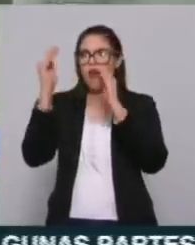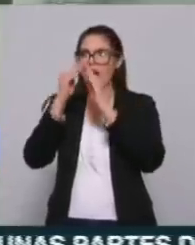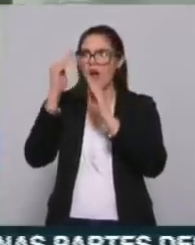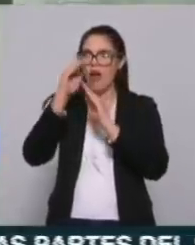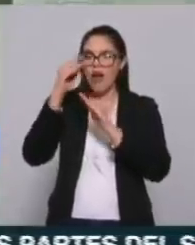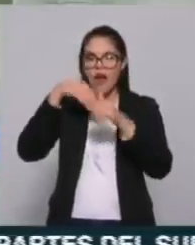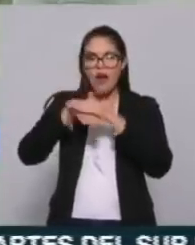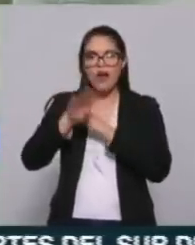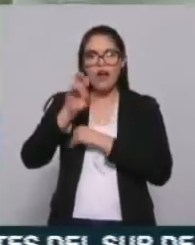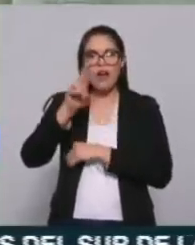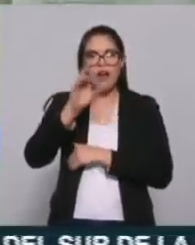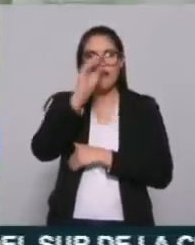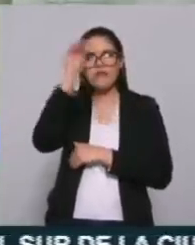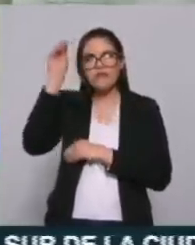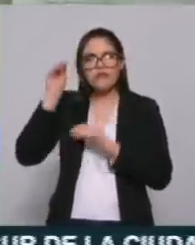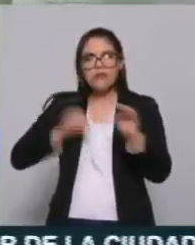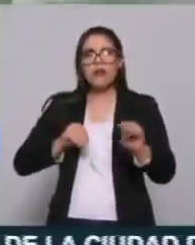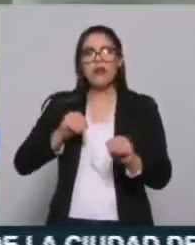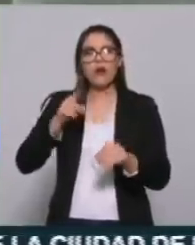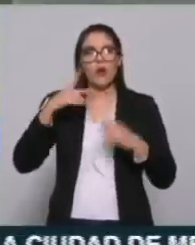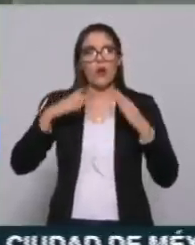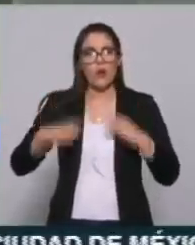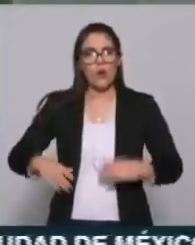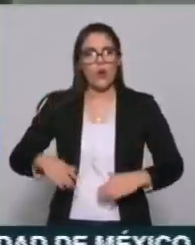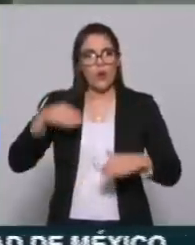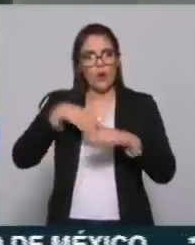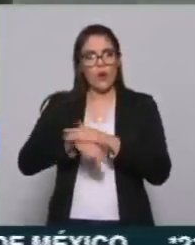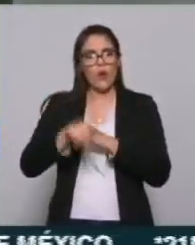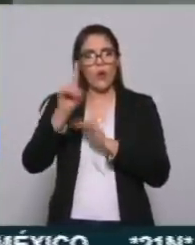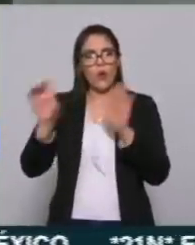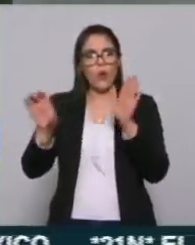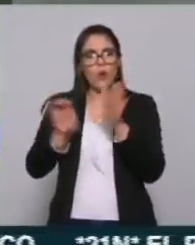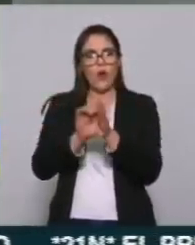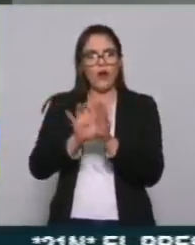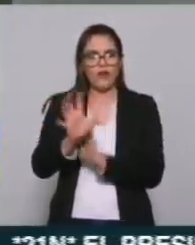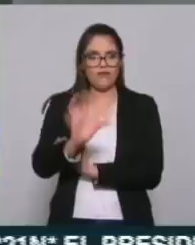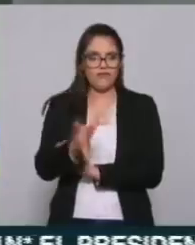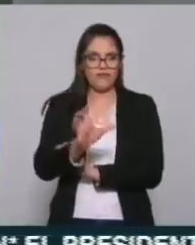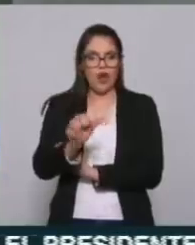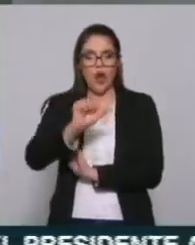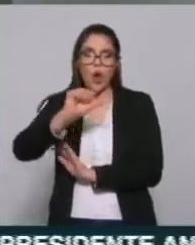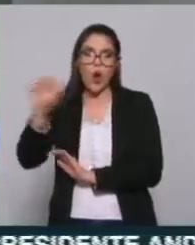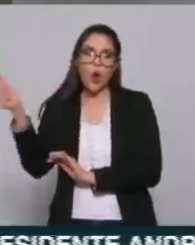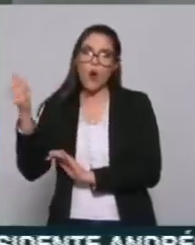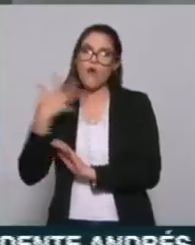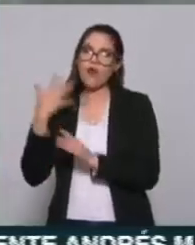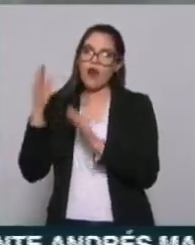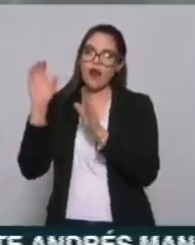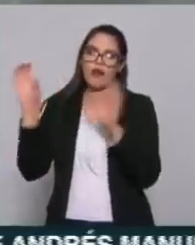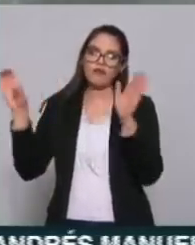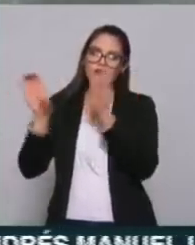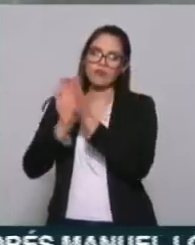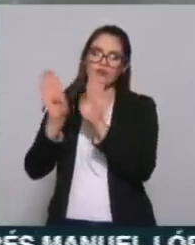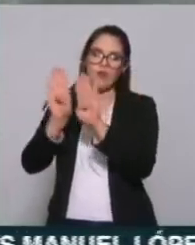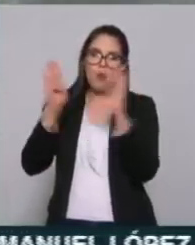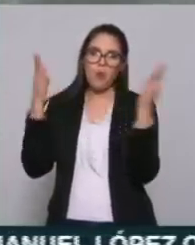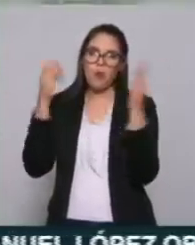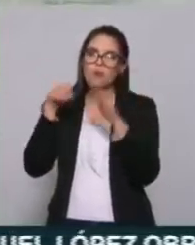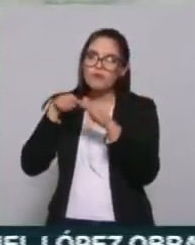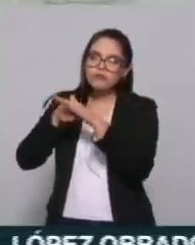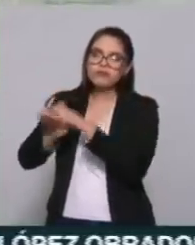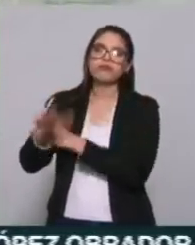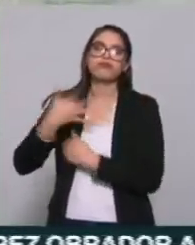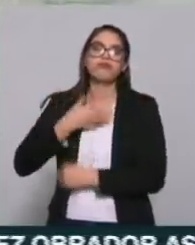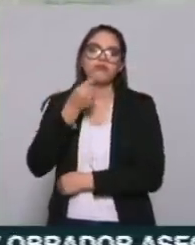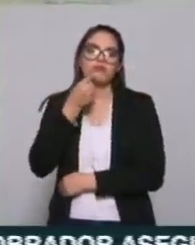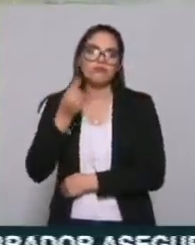El cuerpo del niño fue hallado sobre un colchón en el cuarto de lavado y la menor en el armario de su madre. Diego huyó en el coche de su